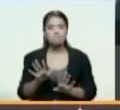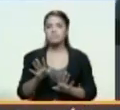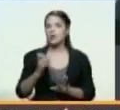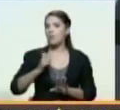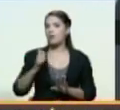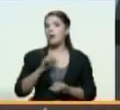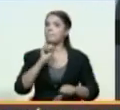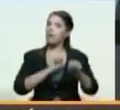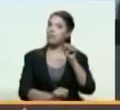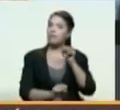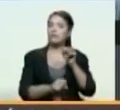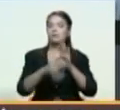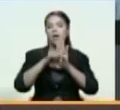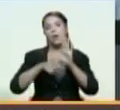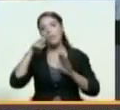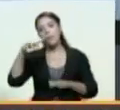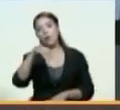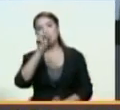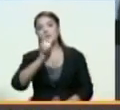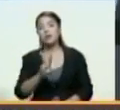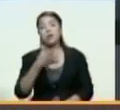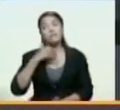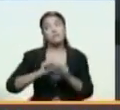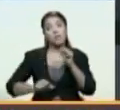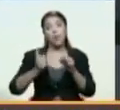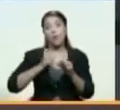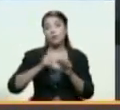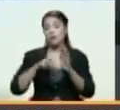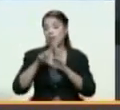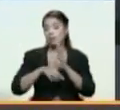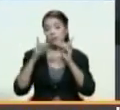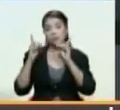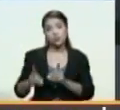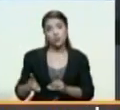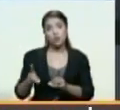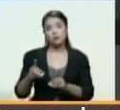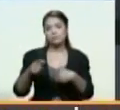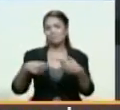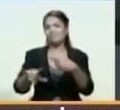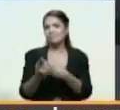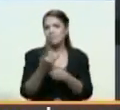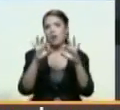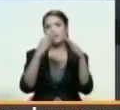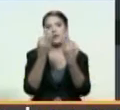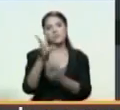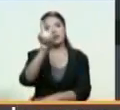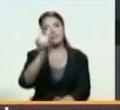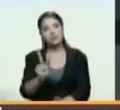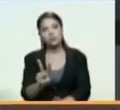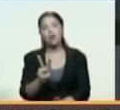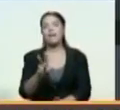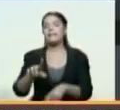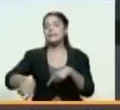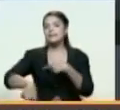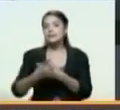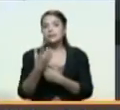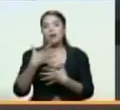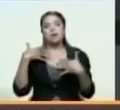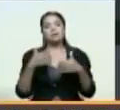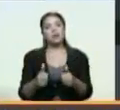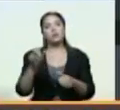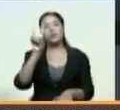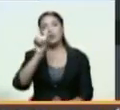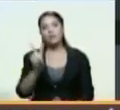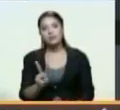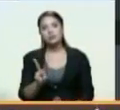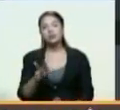para defender al pueblo de Venezuela y evitar que cualquiera de estas decisiones tenga efectos en la familia venezolana, tenga efectos en la salud de los